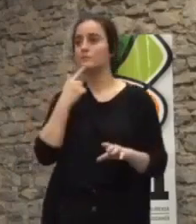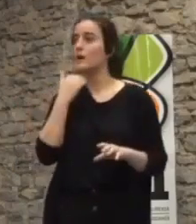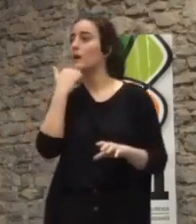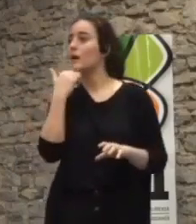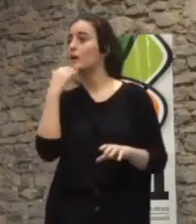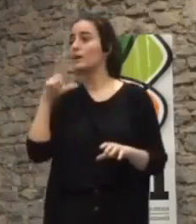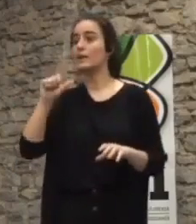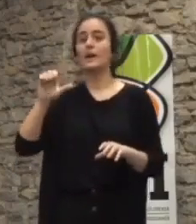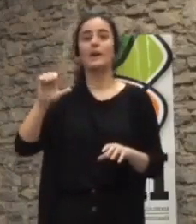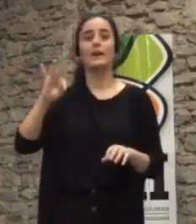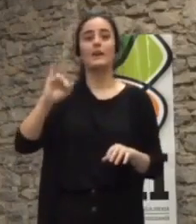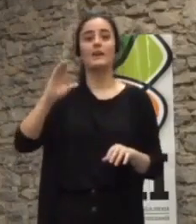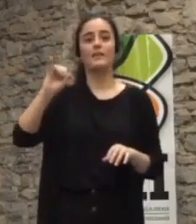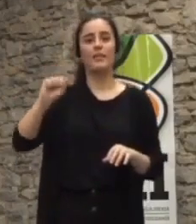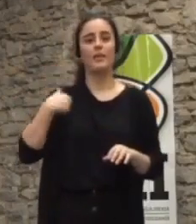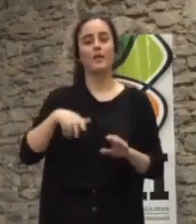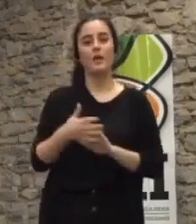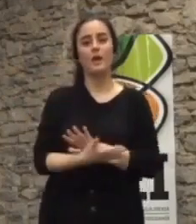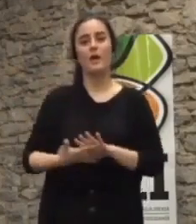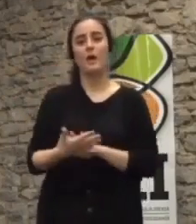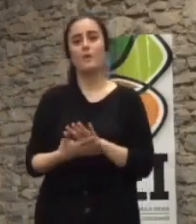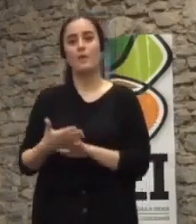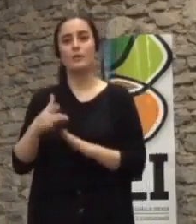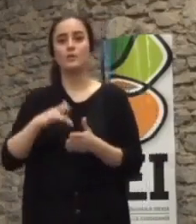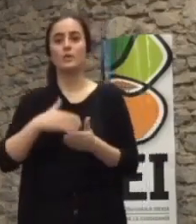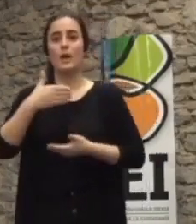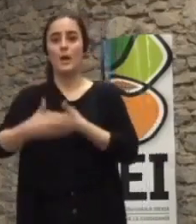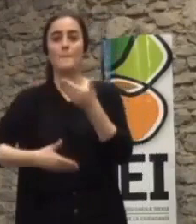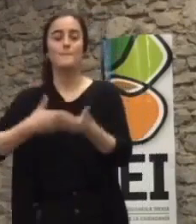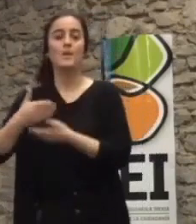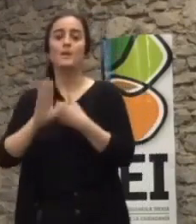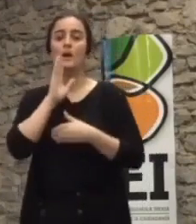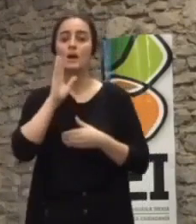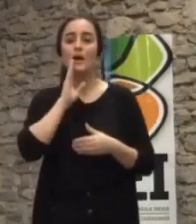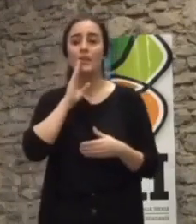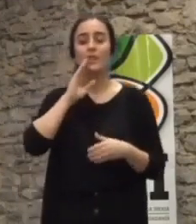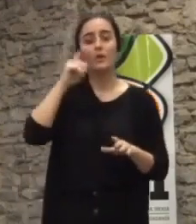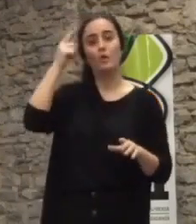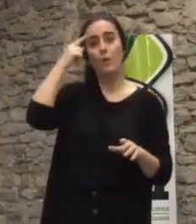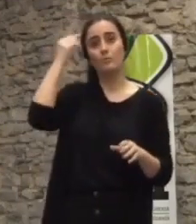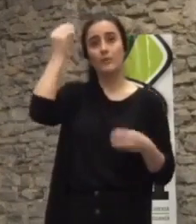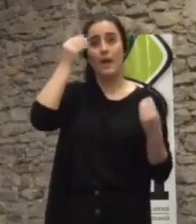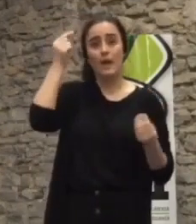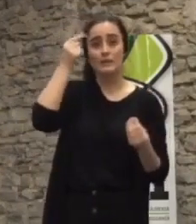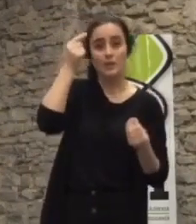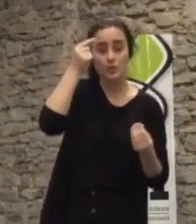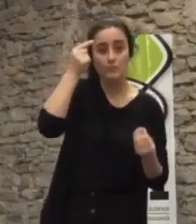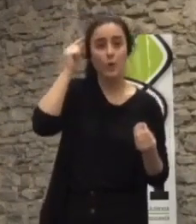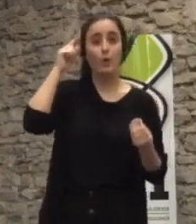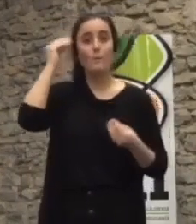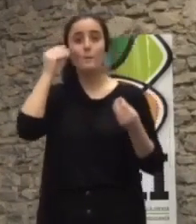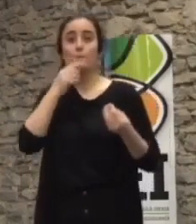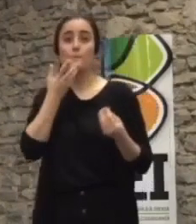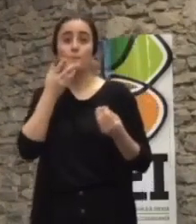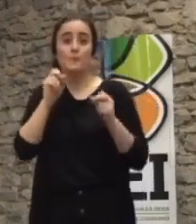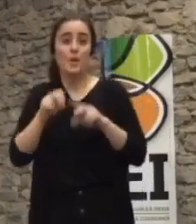hablado Leticia, que es este proceso que sucede entre estereotipo, prejuicio y discriminación, porque es algo básico de entender